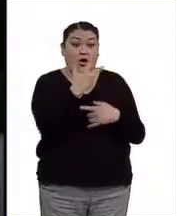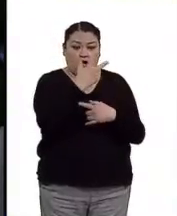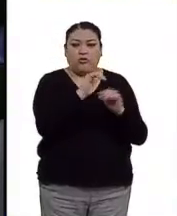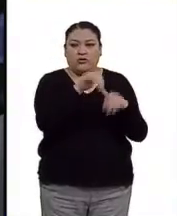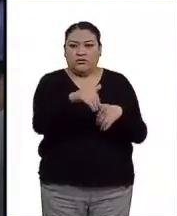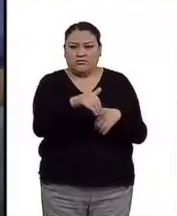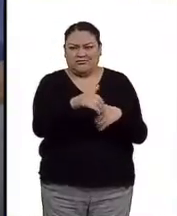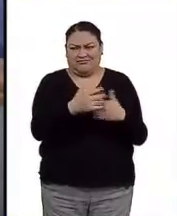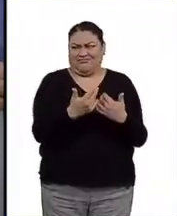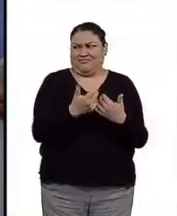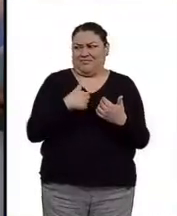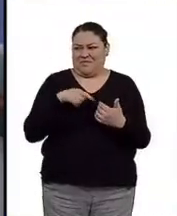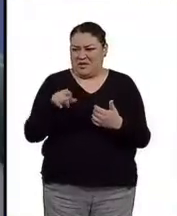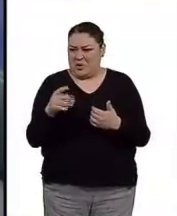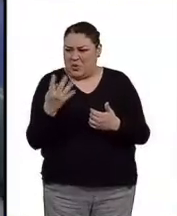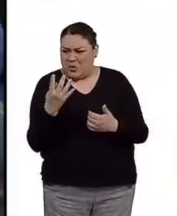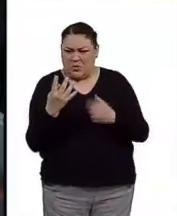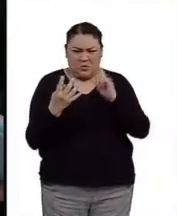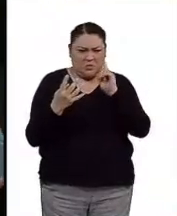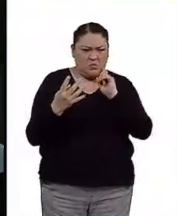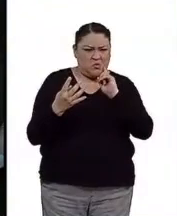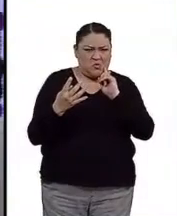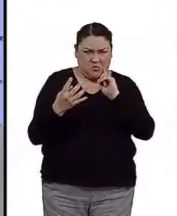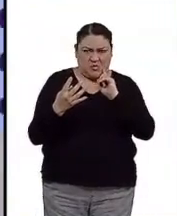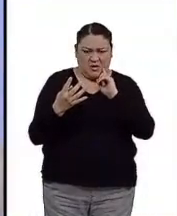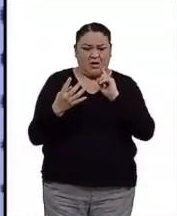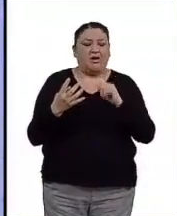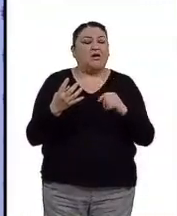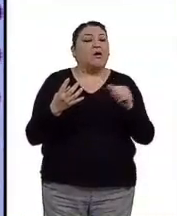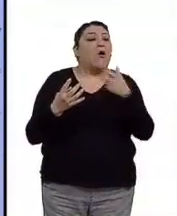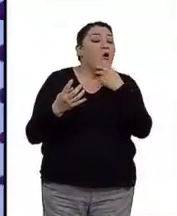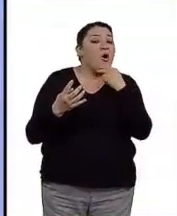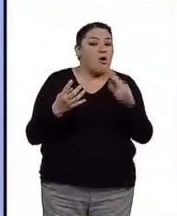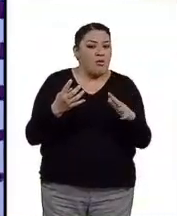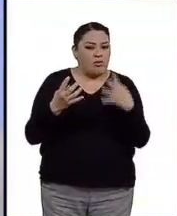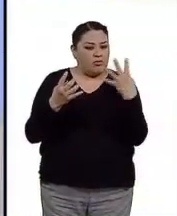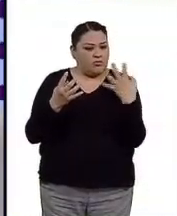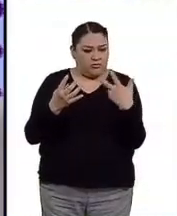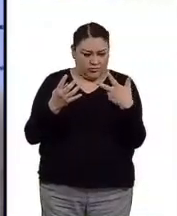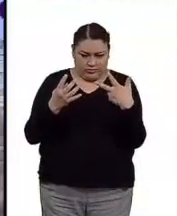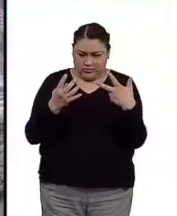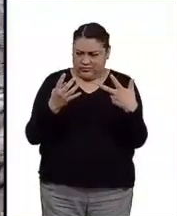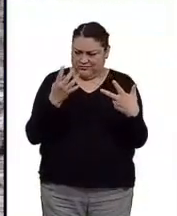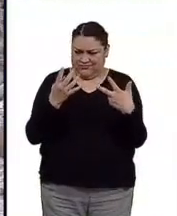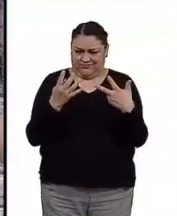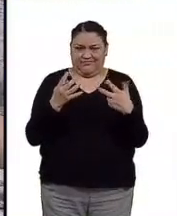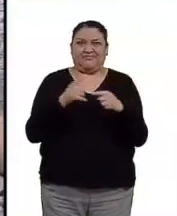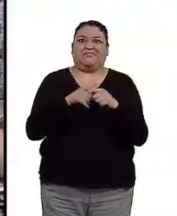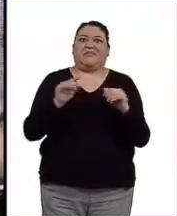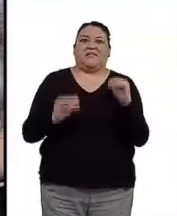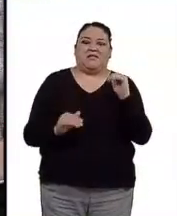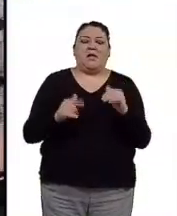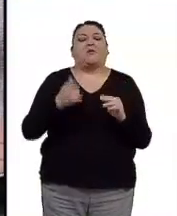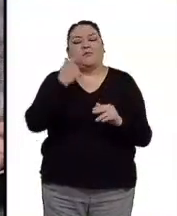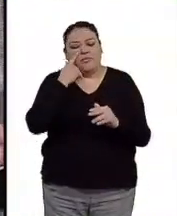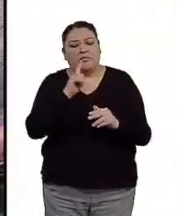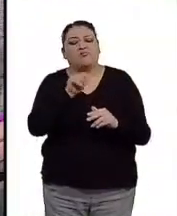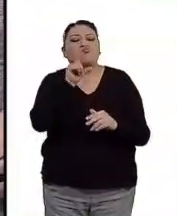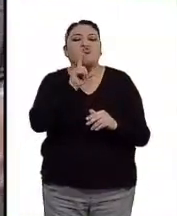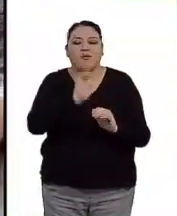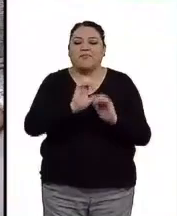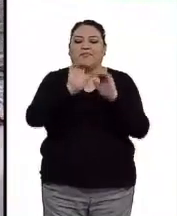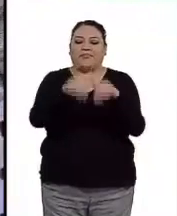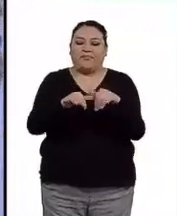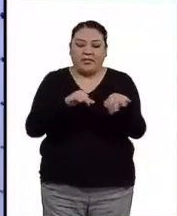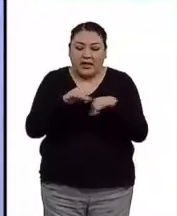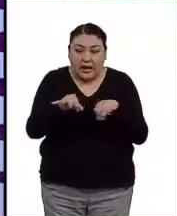contra 8 de cada 10. Es decir, hay una brecha muy grande todavía en el acceso de las mujeres al trabajo remunerado. Una vez que las mujeres logramos entrar al trabajo